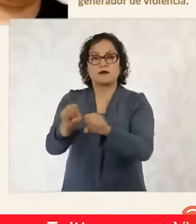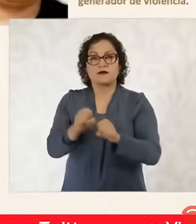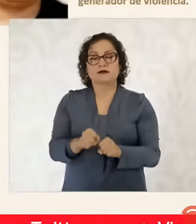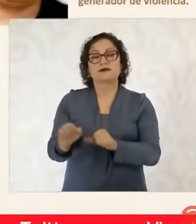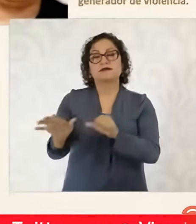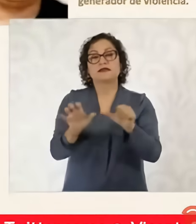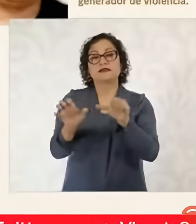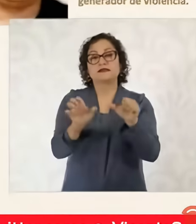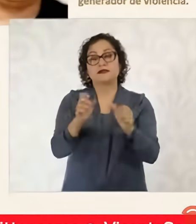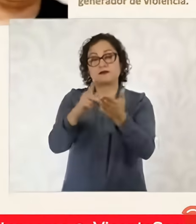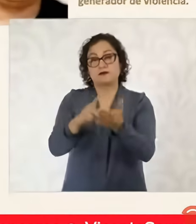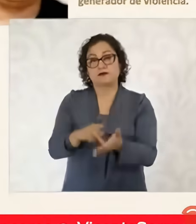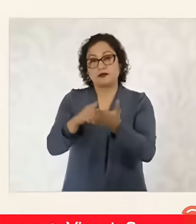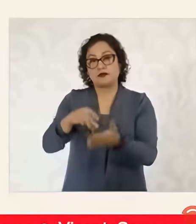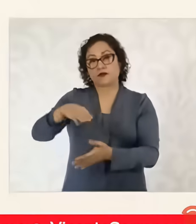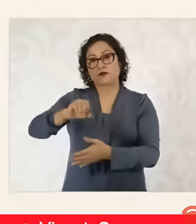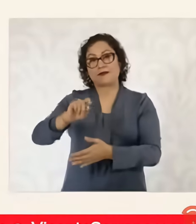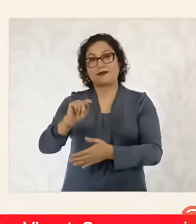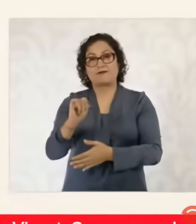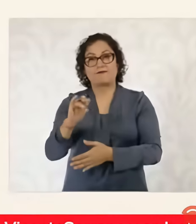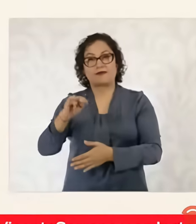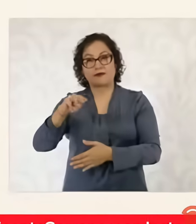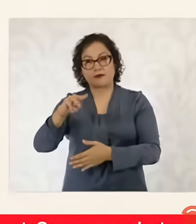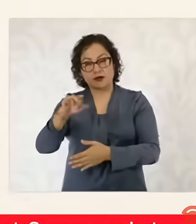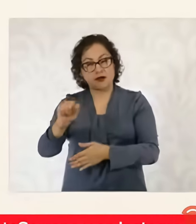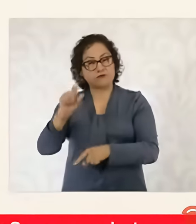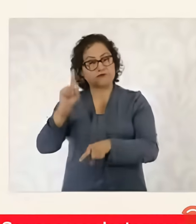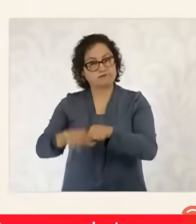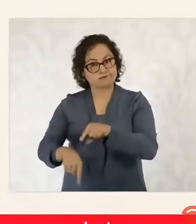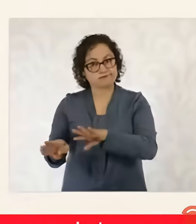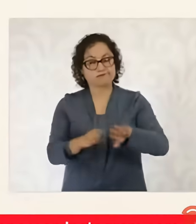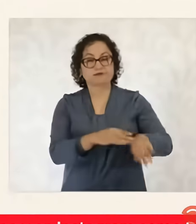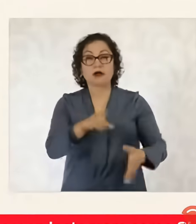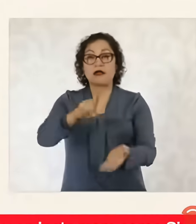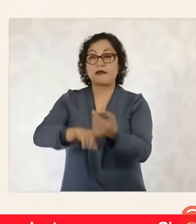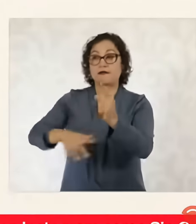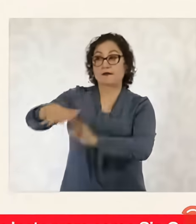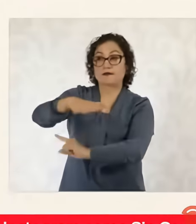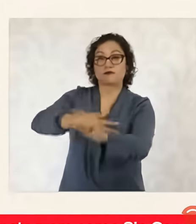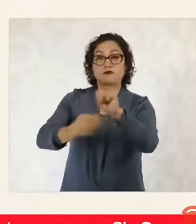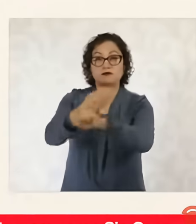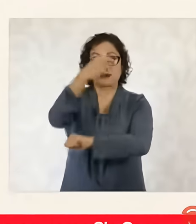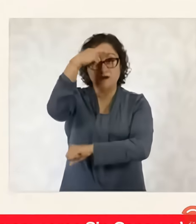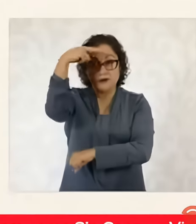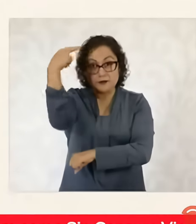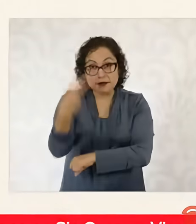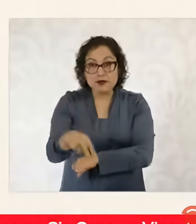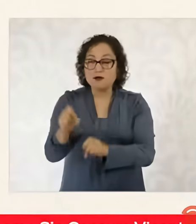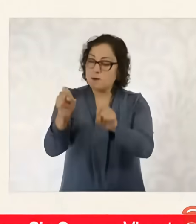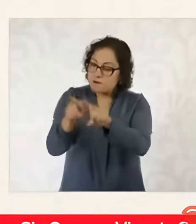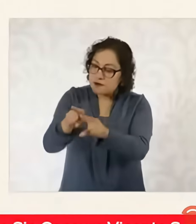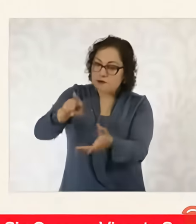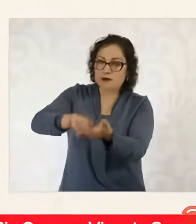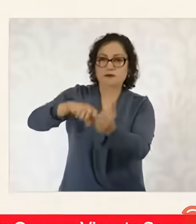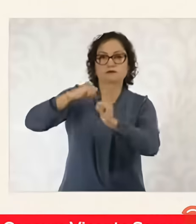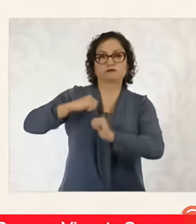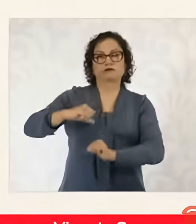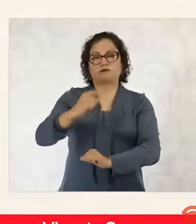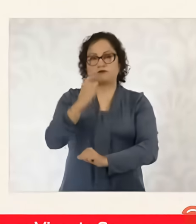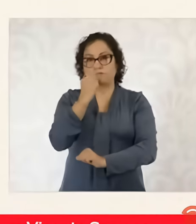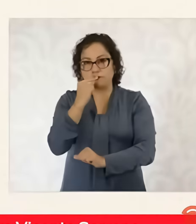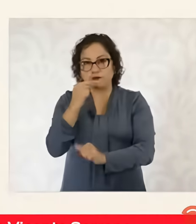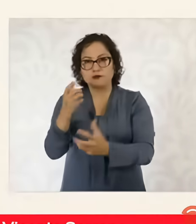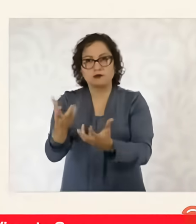metanfetamina. En el Estado de México, con acciones coordinadas con las autoridades locales, como la Operación